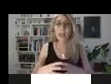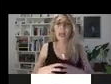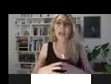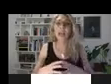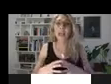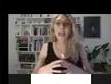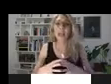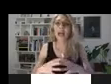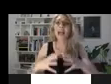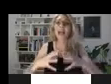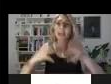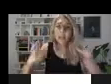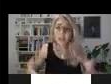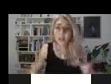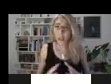que